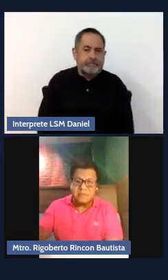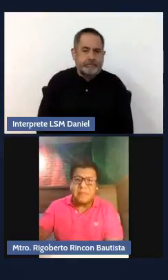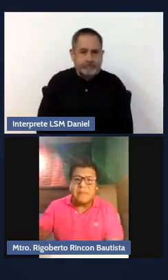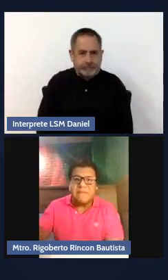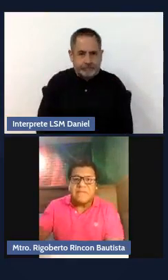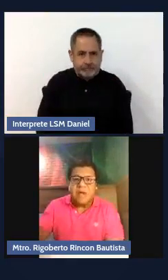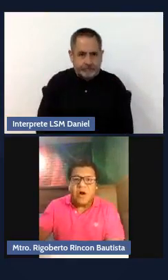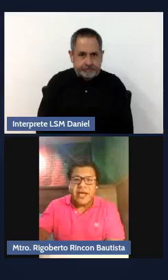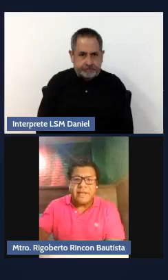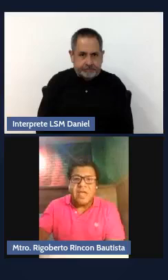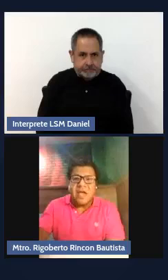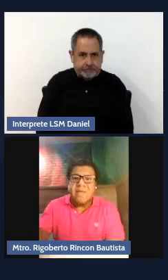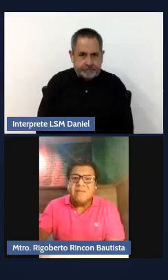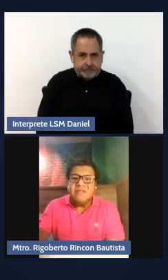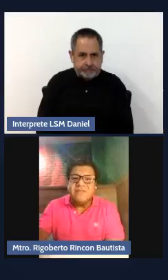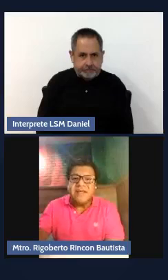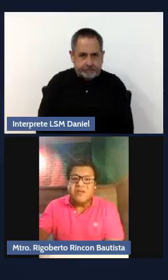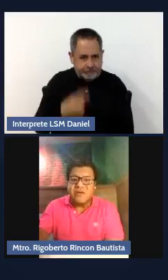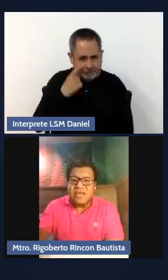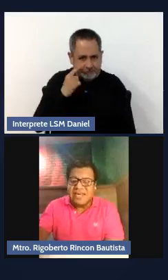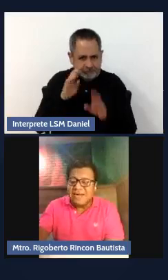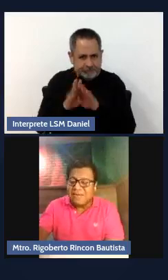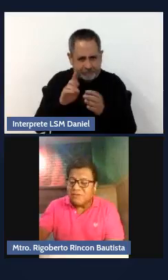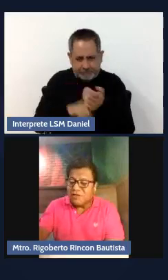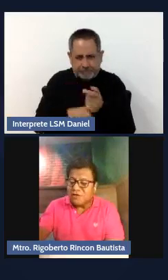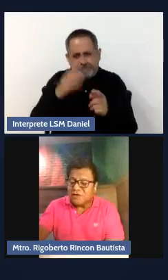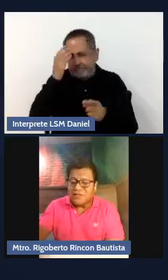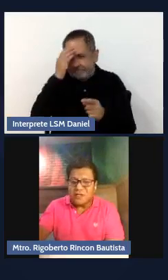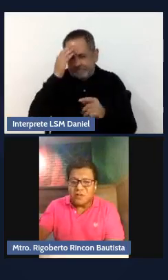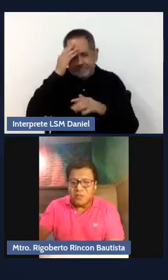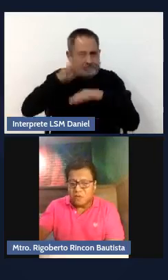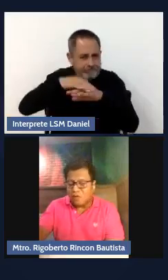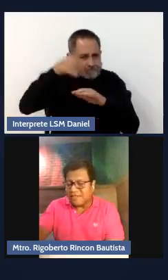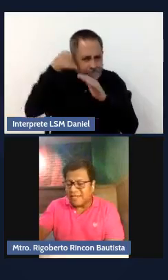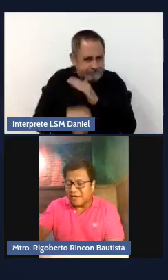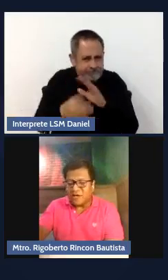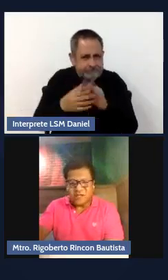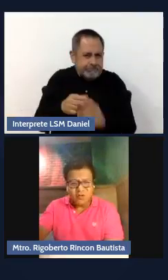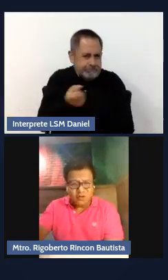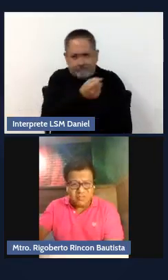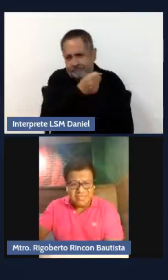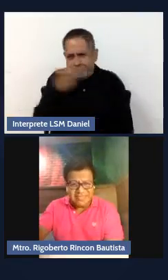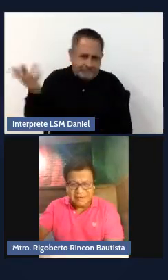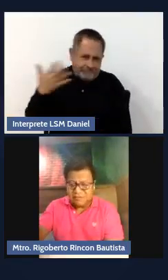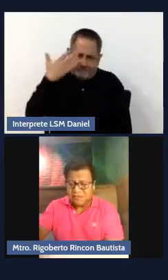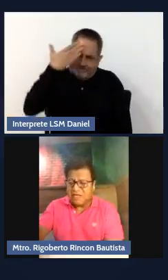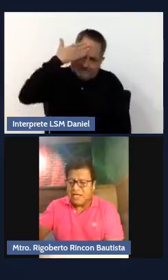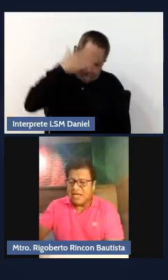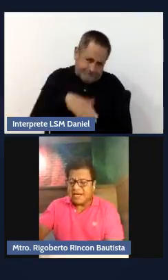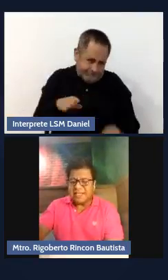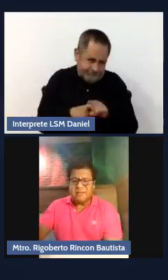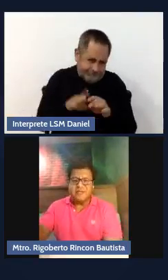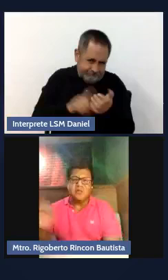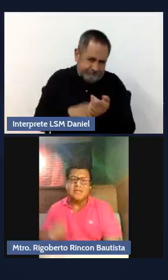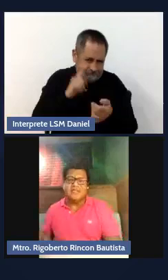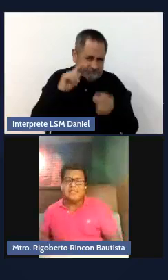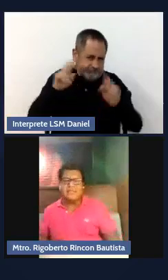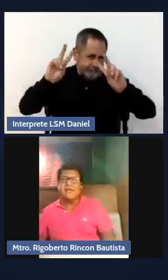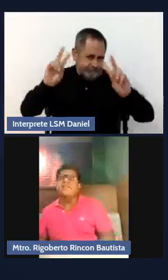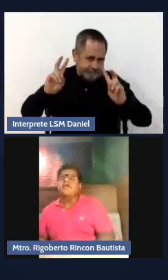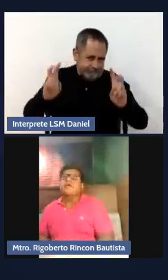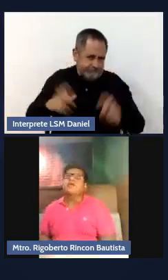Ok, vamos a ir viendo y vamos a ir conociendo un poco acerca, creo que todos ya sabemos respecto a este tema,